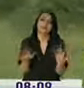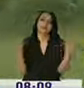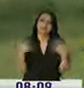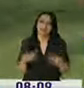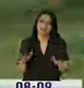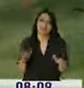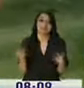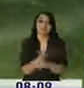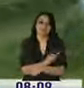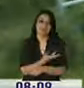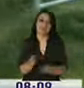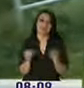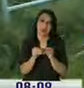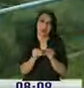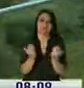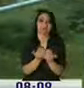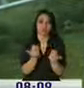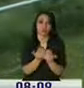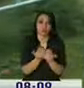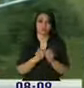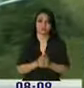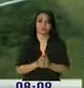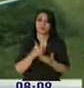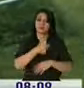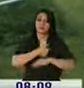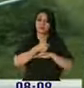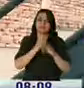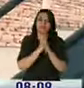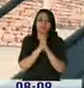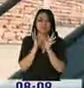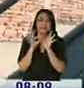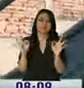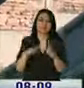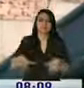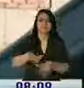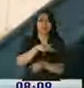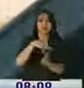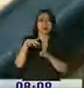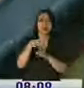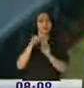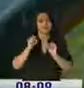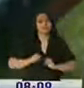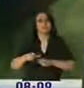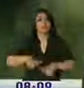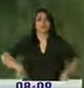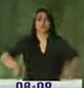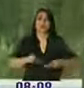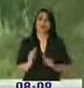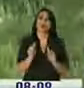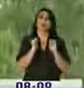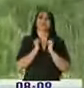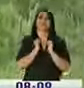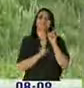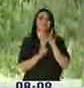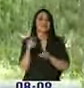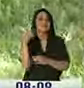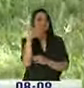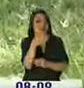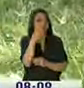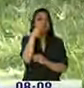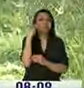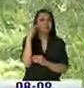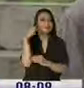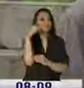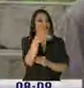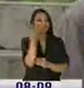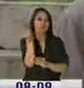a las autoridades pertinentes es que limpien el parque para que sea un lugar que llame la atención de los niños y jóvenes.